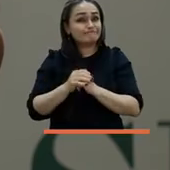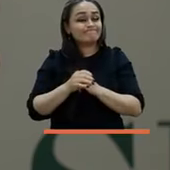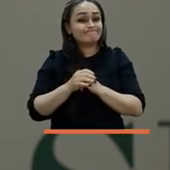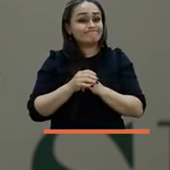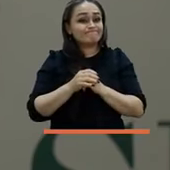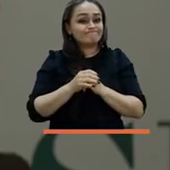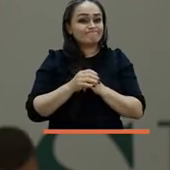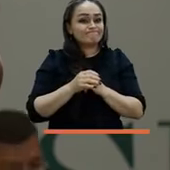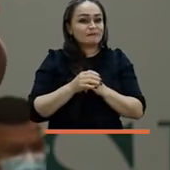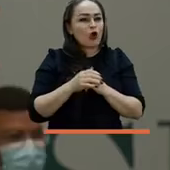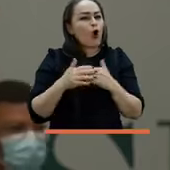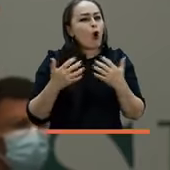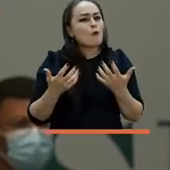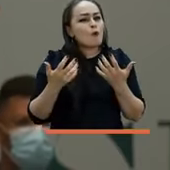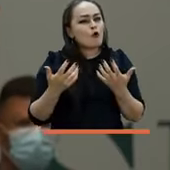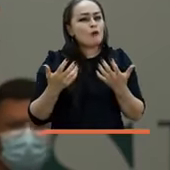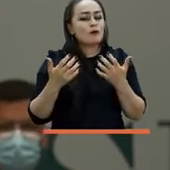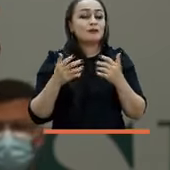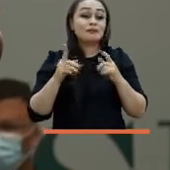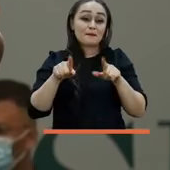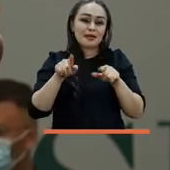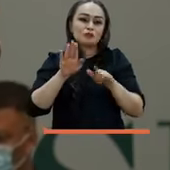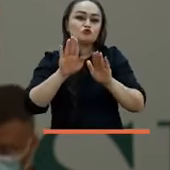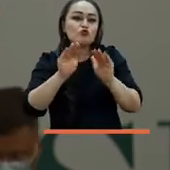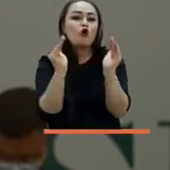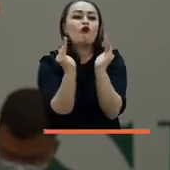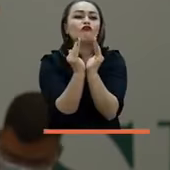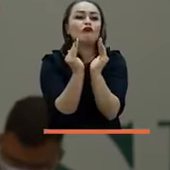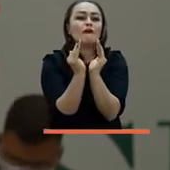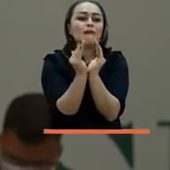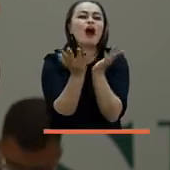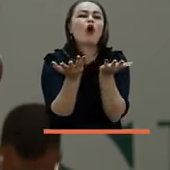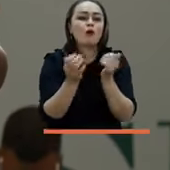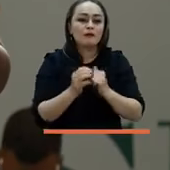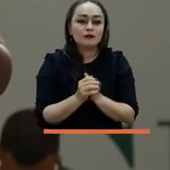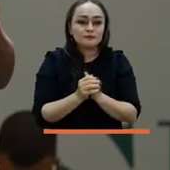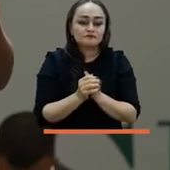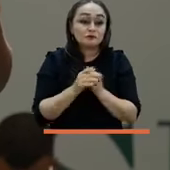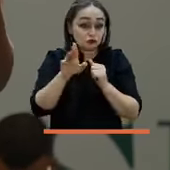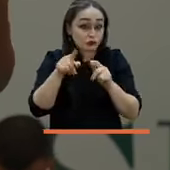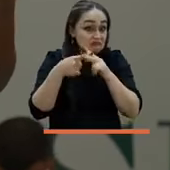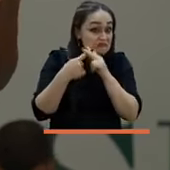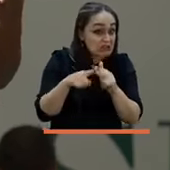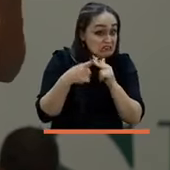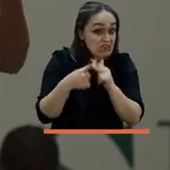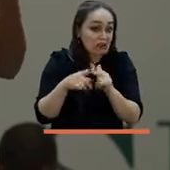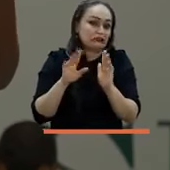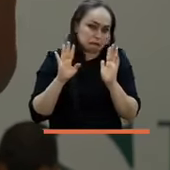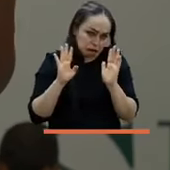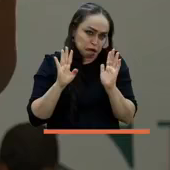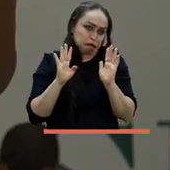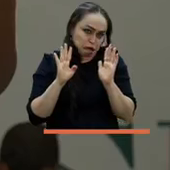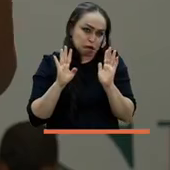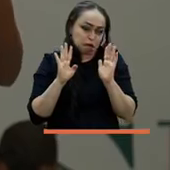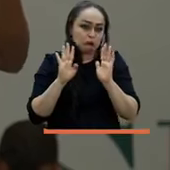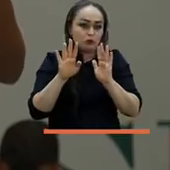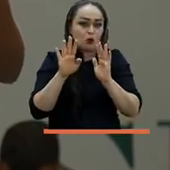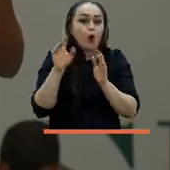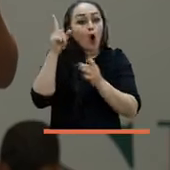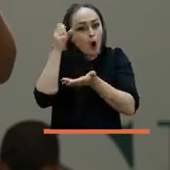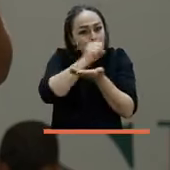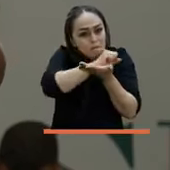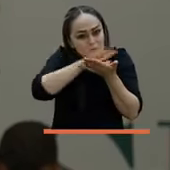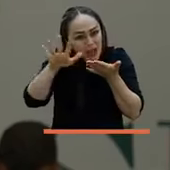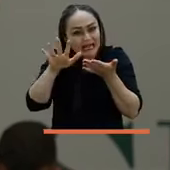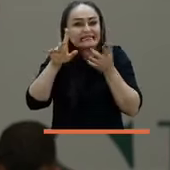desde cómodo desde con fama como se piensa si estamos haciendo talleres y cosas estos de esas becas como